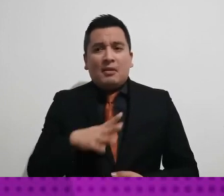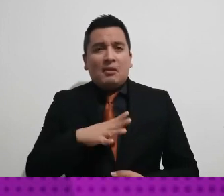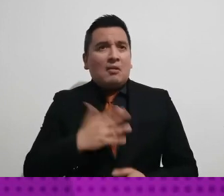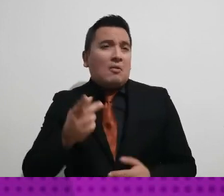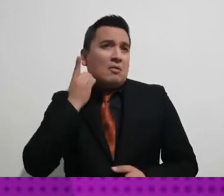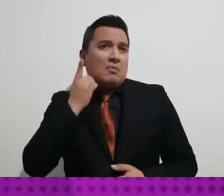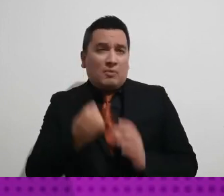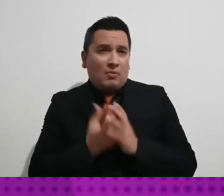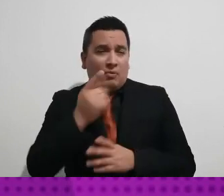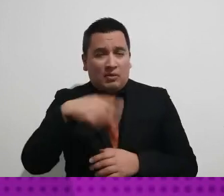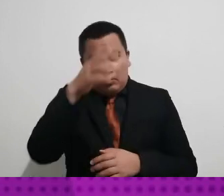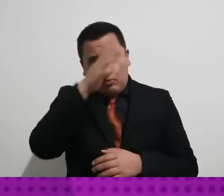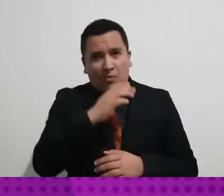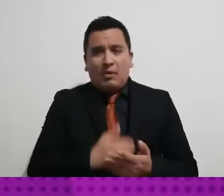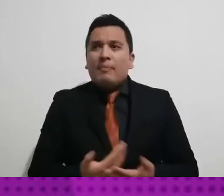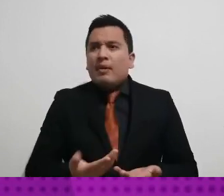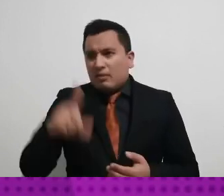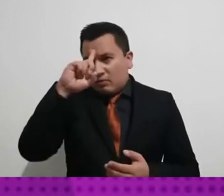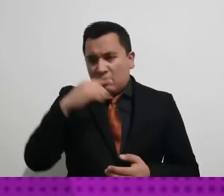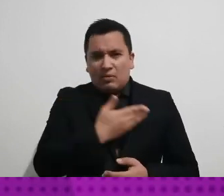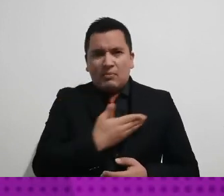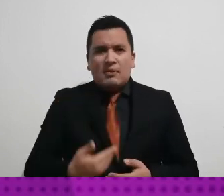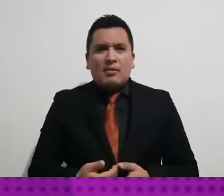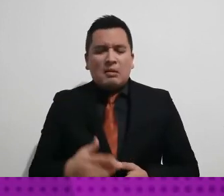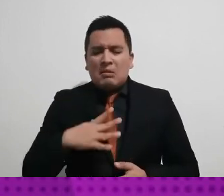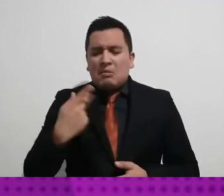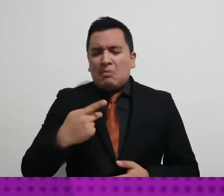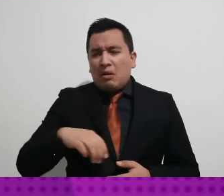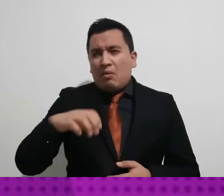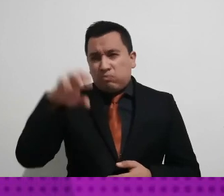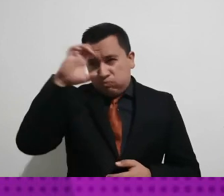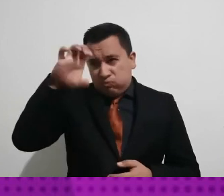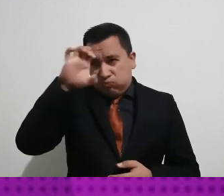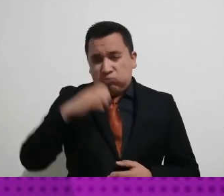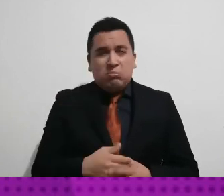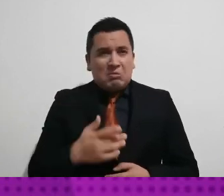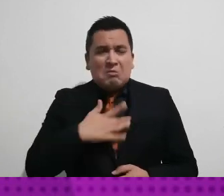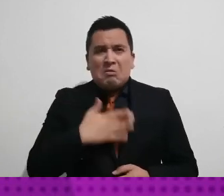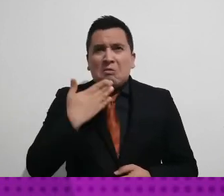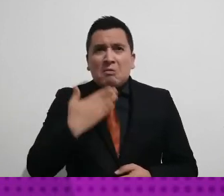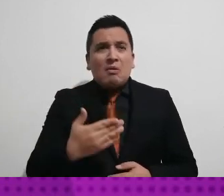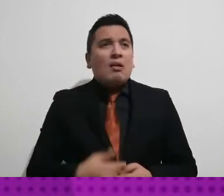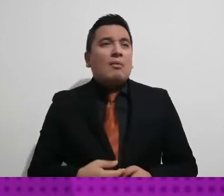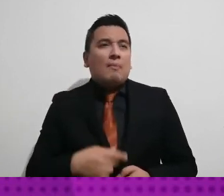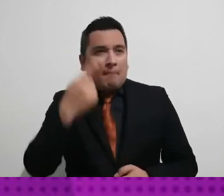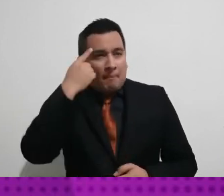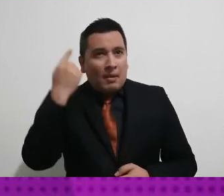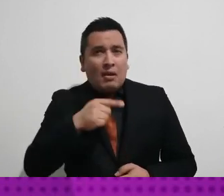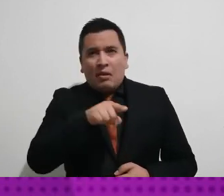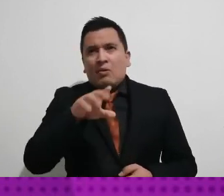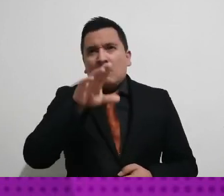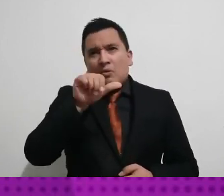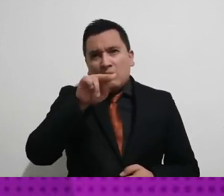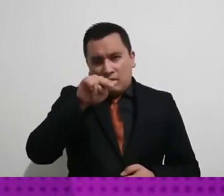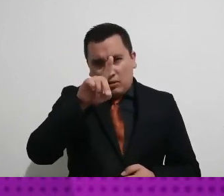en donde se renovó el Congreso del Estado de Coahuila. Consejera presidenta, hay una experiencia que dejó sin lugar a dudas un muy buen sabor de boca, tanto a la